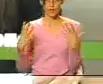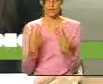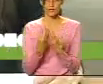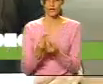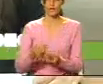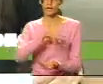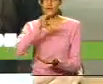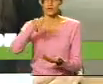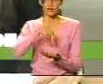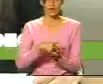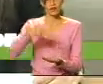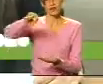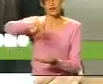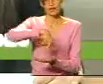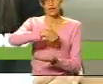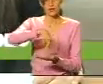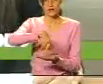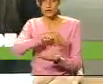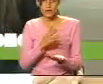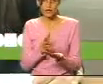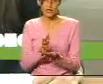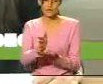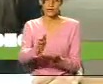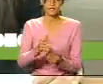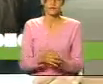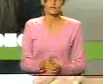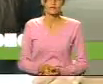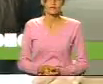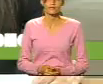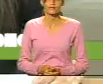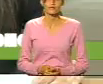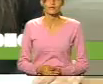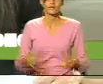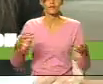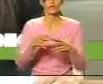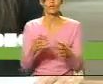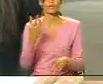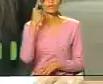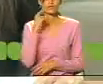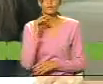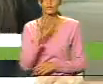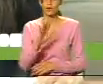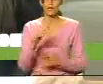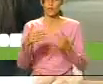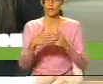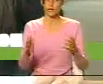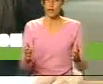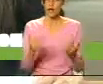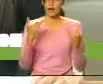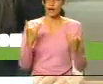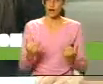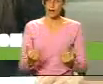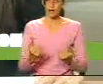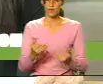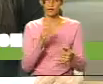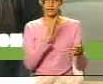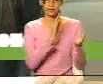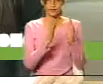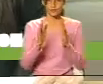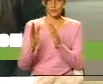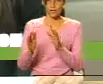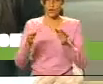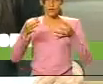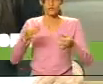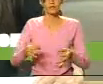Compañía Nacional de Danza, a través de su elenco tradicional y popular en estos momentos, ha